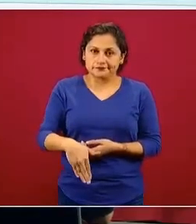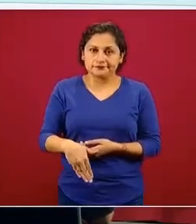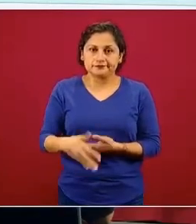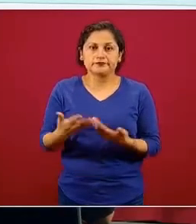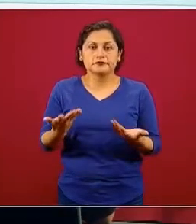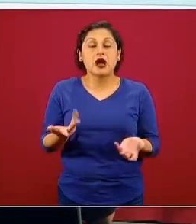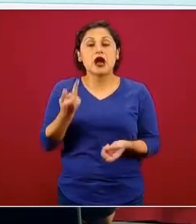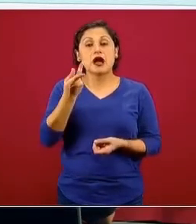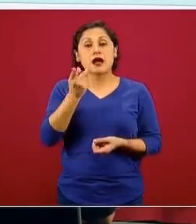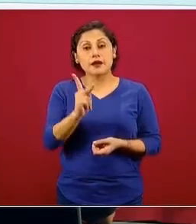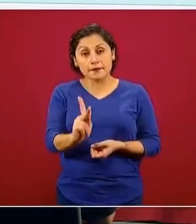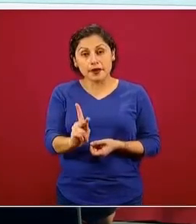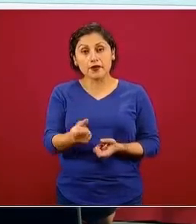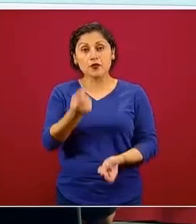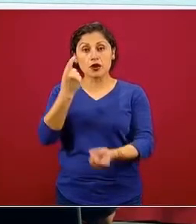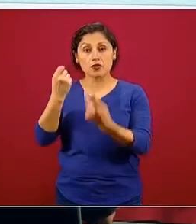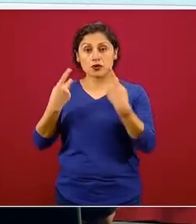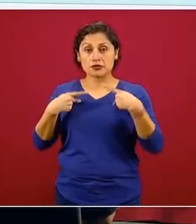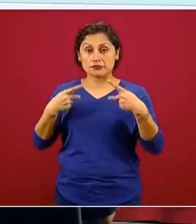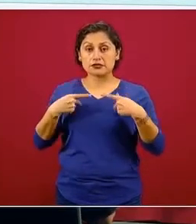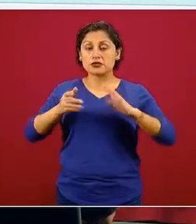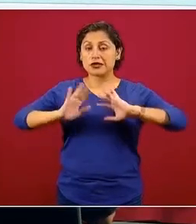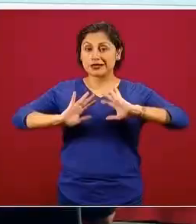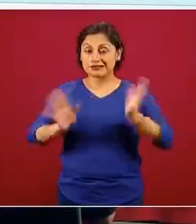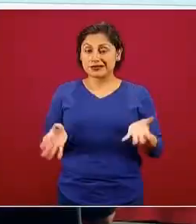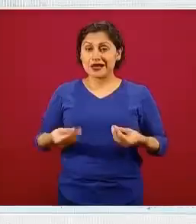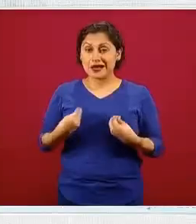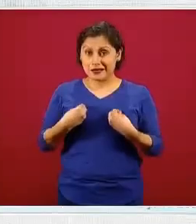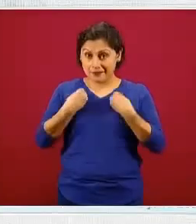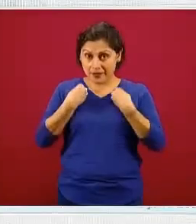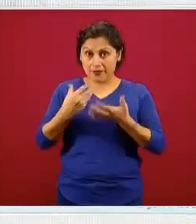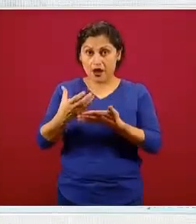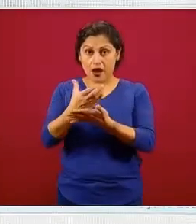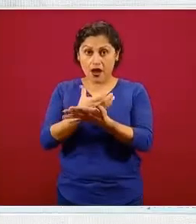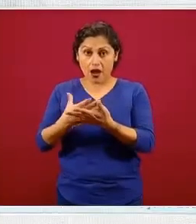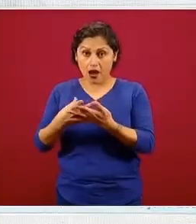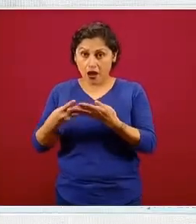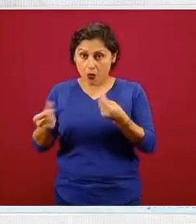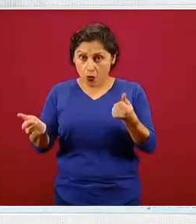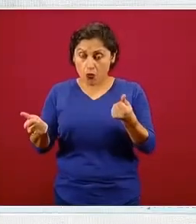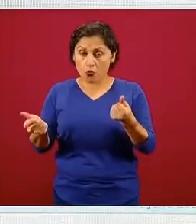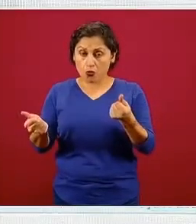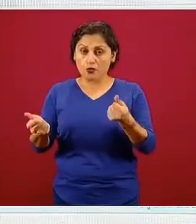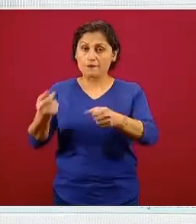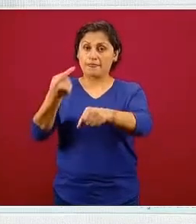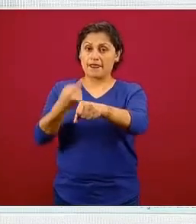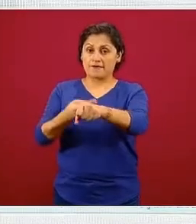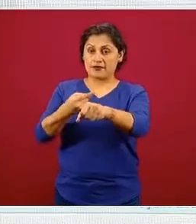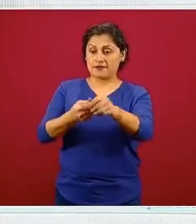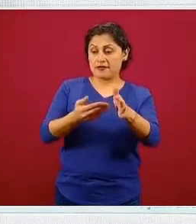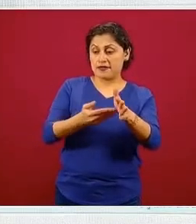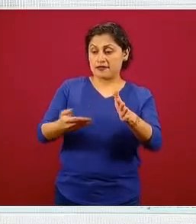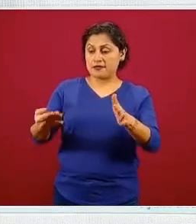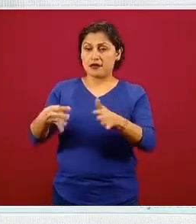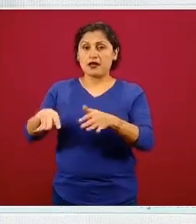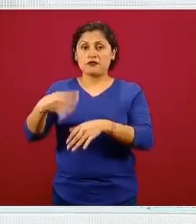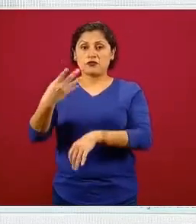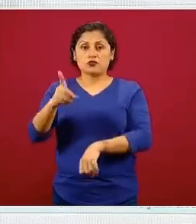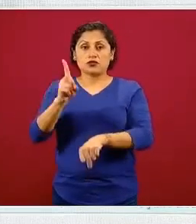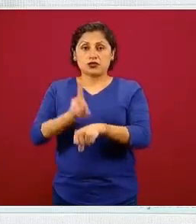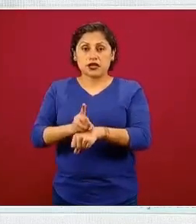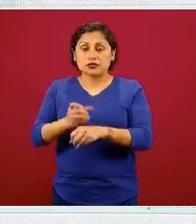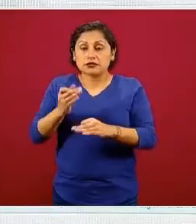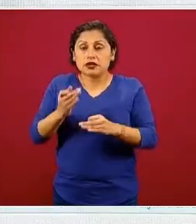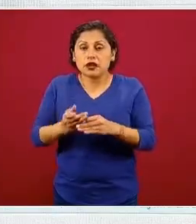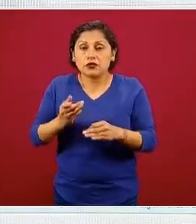Pero quien está vivo, quien está viva y su enfermedad pasó de 14 días, ya no